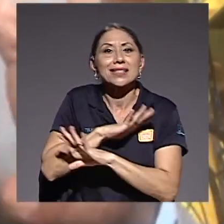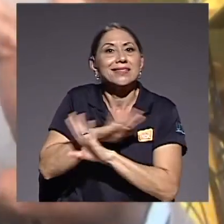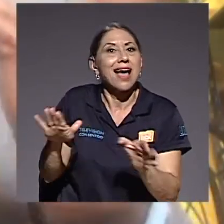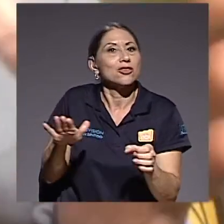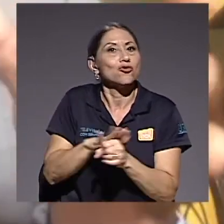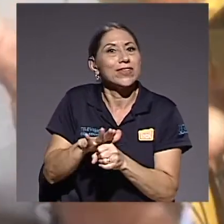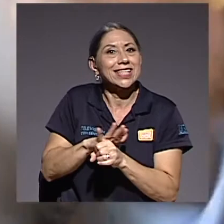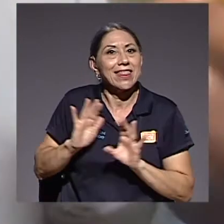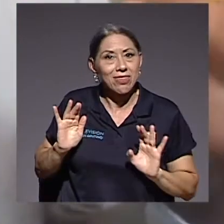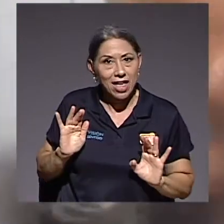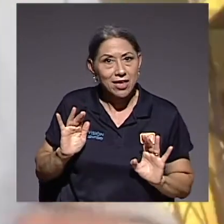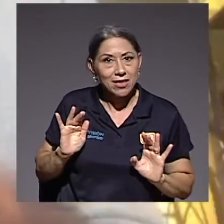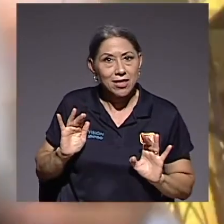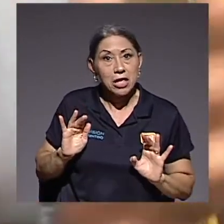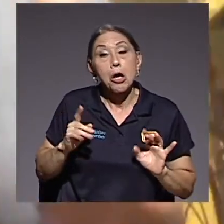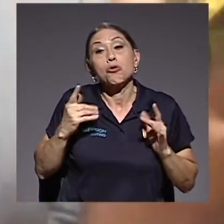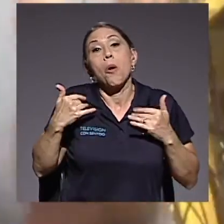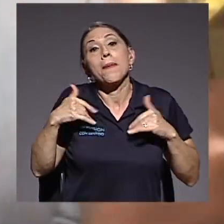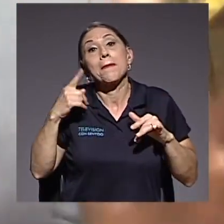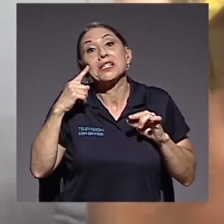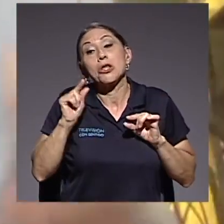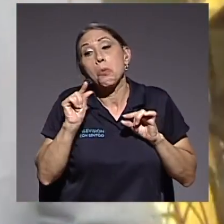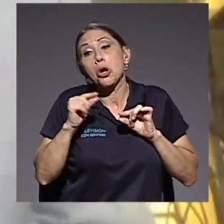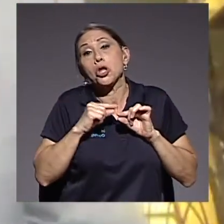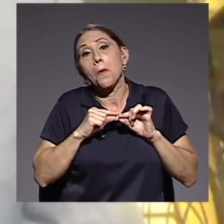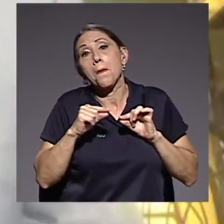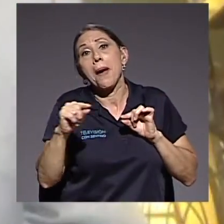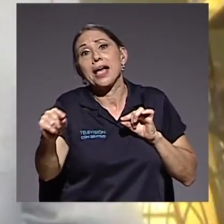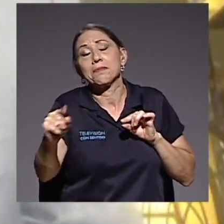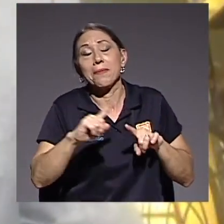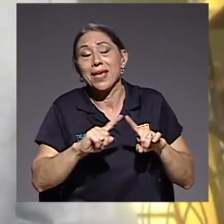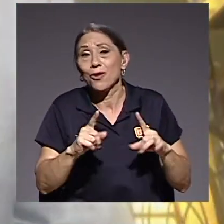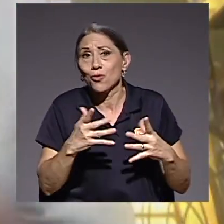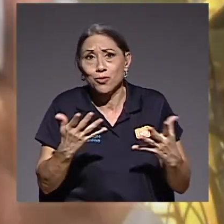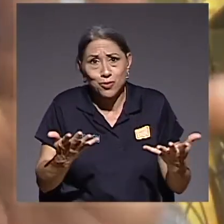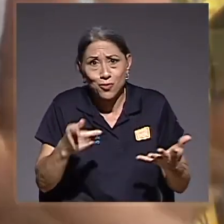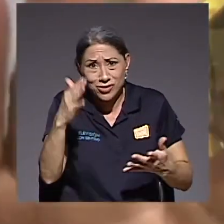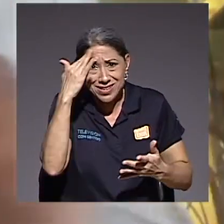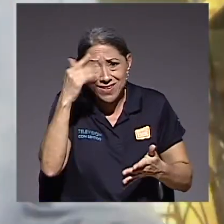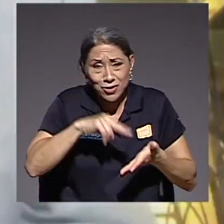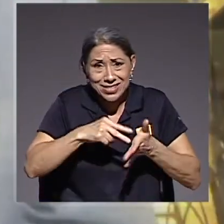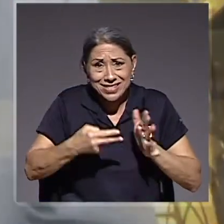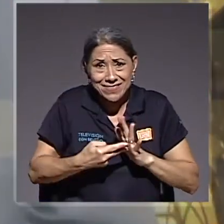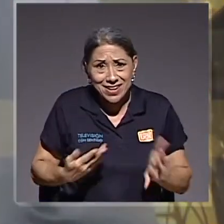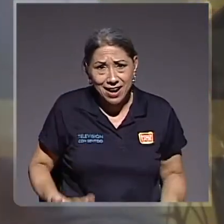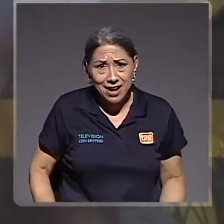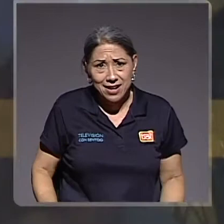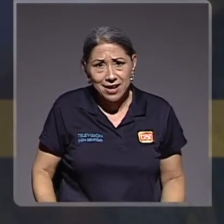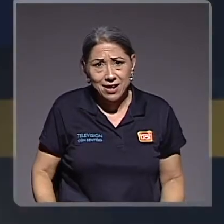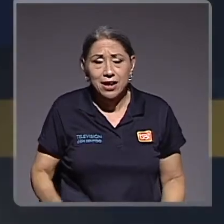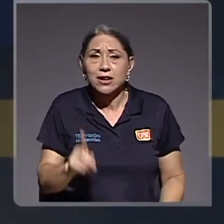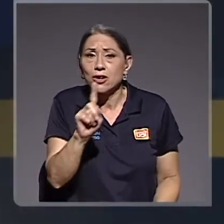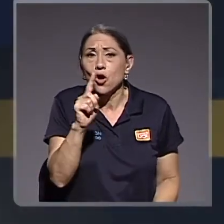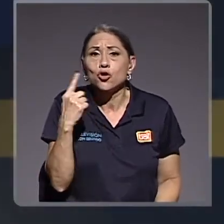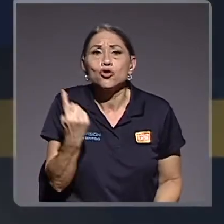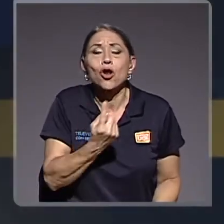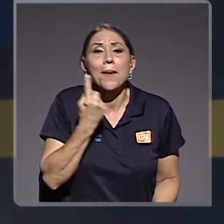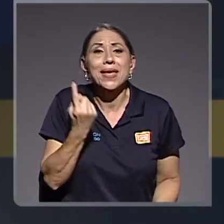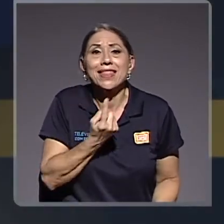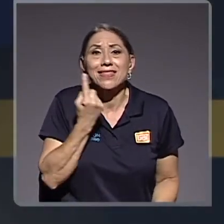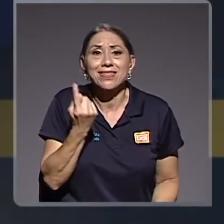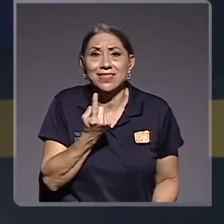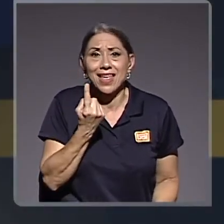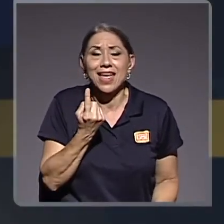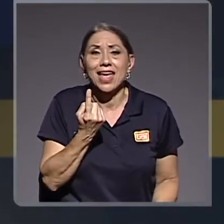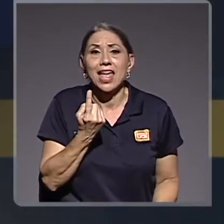Estirando la cosa mucho, 2, pero no 24. ¿Usted sabe qué significa eso? No solamente en plata